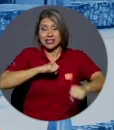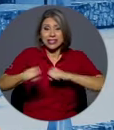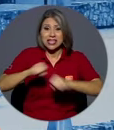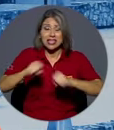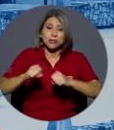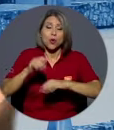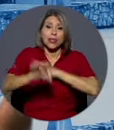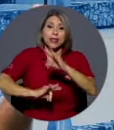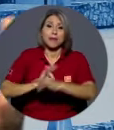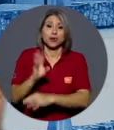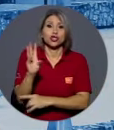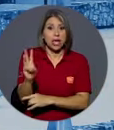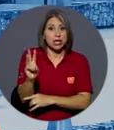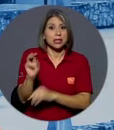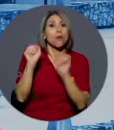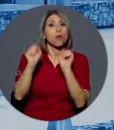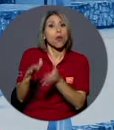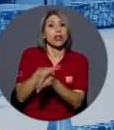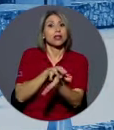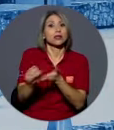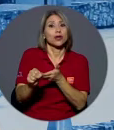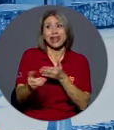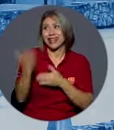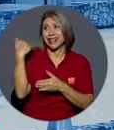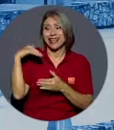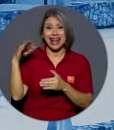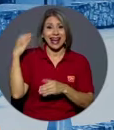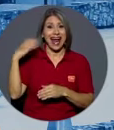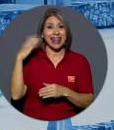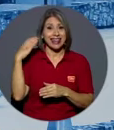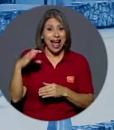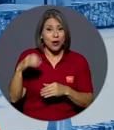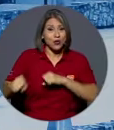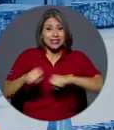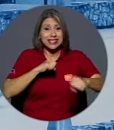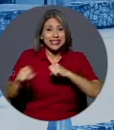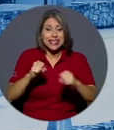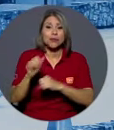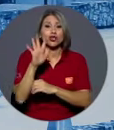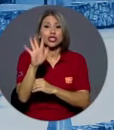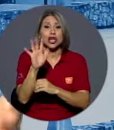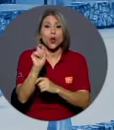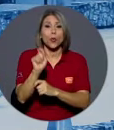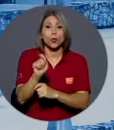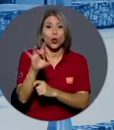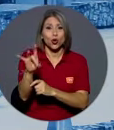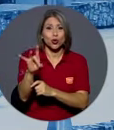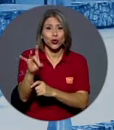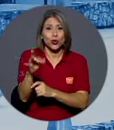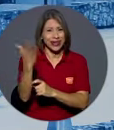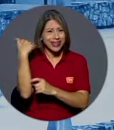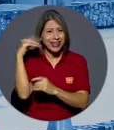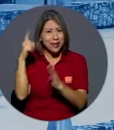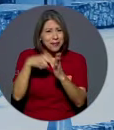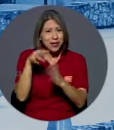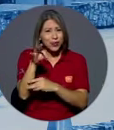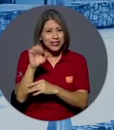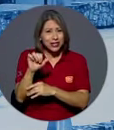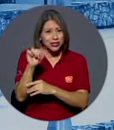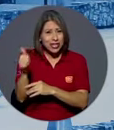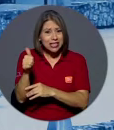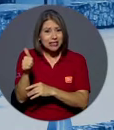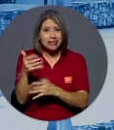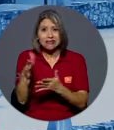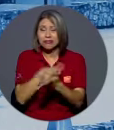daño. Cartago fue destruido en 1910 completamente por un sismo de 5.8. O sea, no son las mismas condiciones ahora construimos mucho